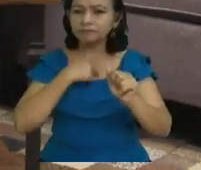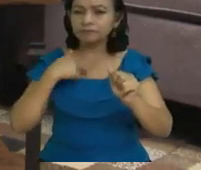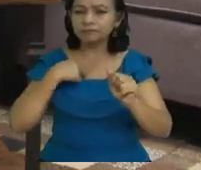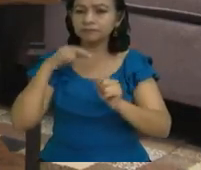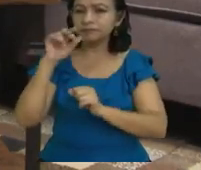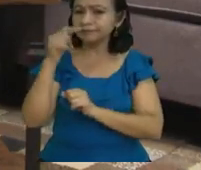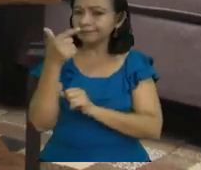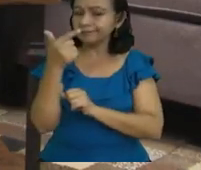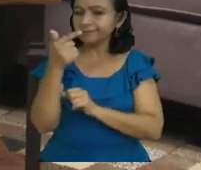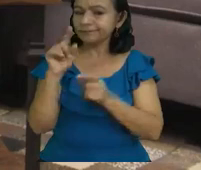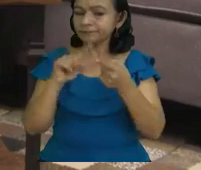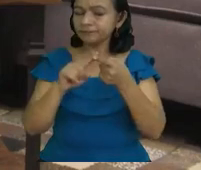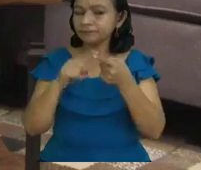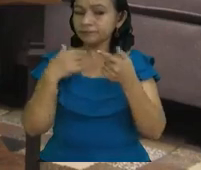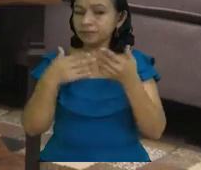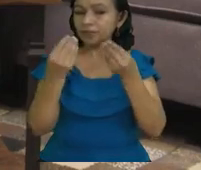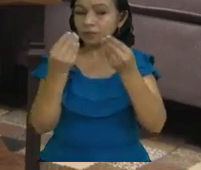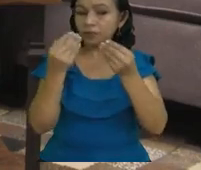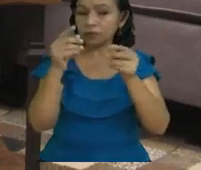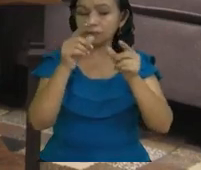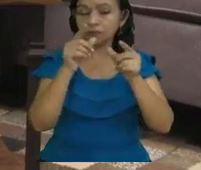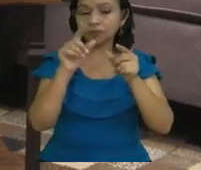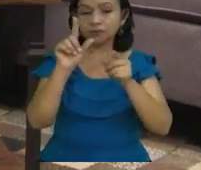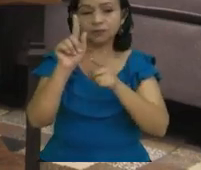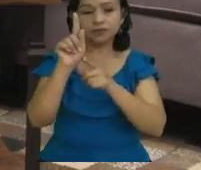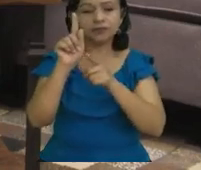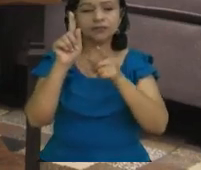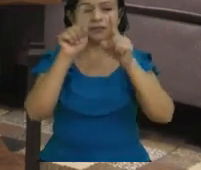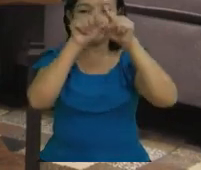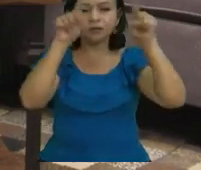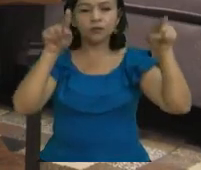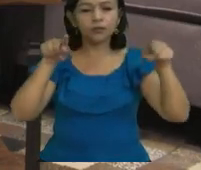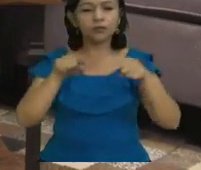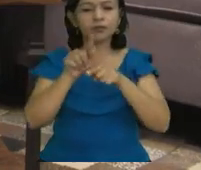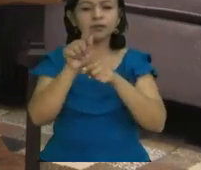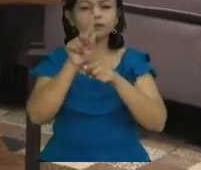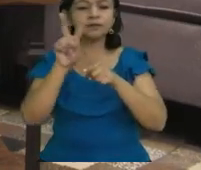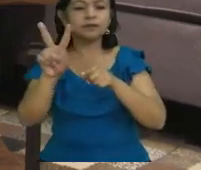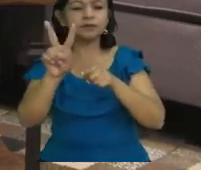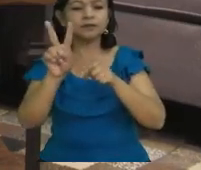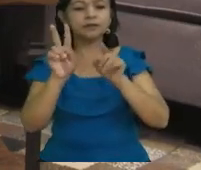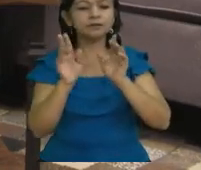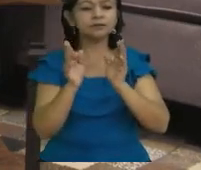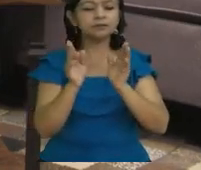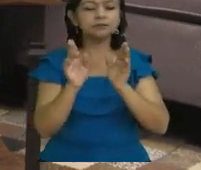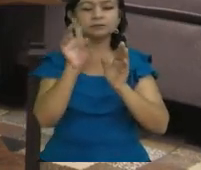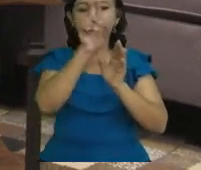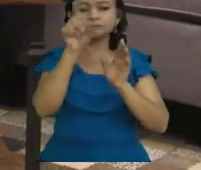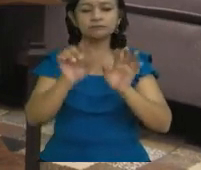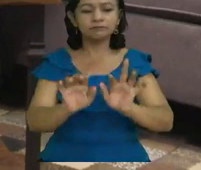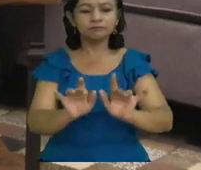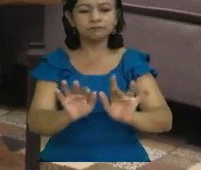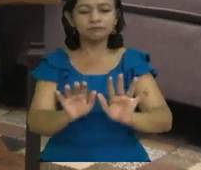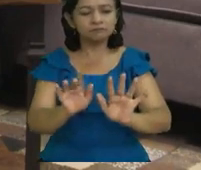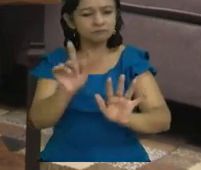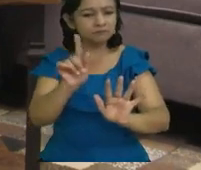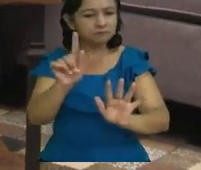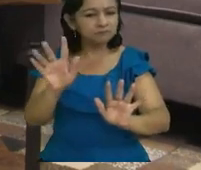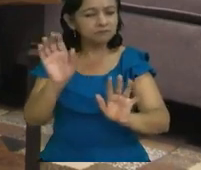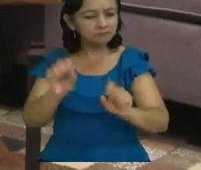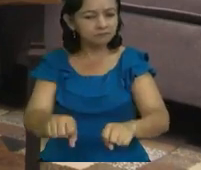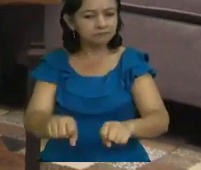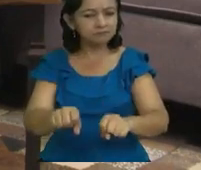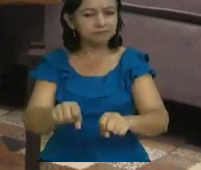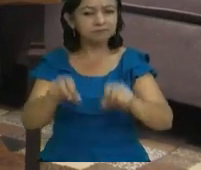100 telecentros a nivel nacional. Los telecentros son áreas cibernéticas, por así decirlo,